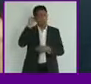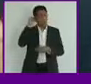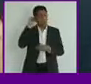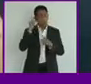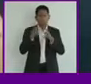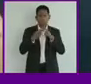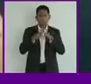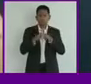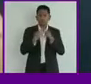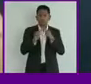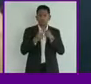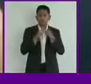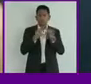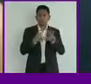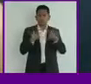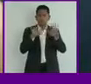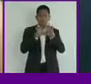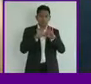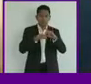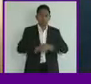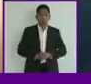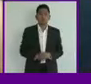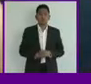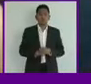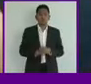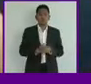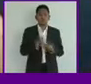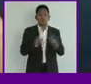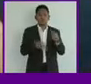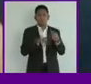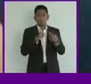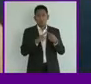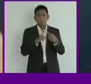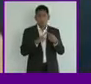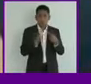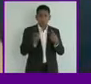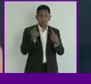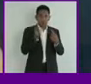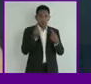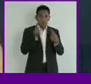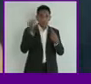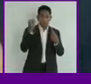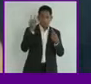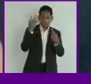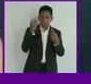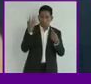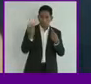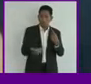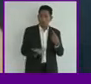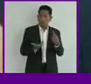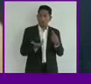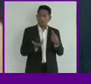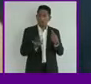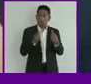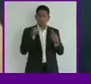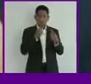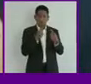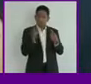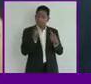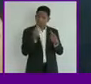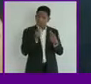pero que pues yo quiero decir que también considero muy importante tener espacios de este tipo que permiten compartir la visión que se tiene sobre estos